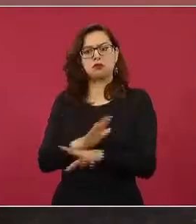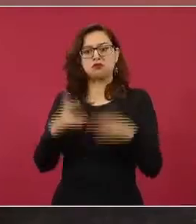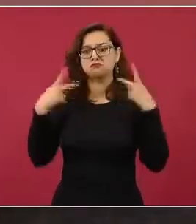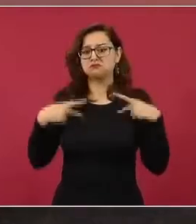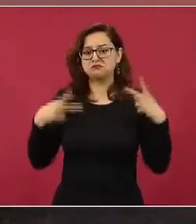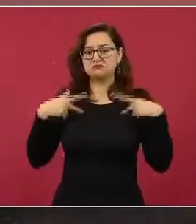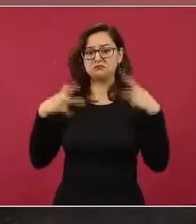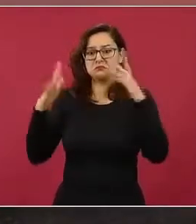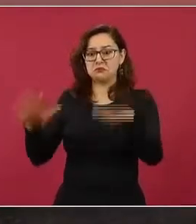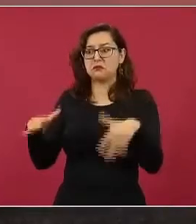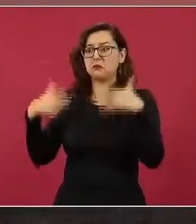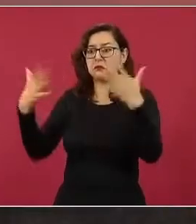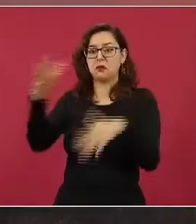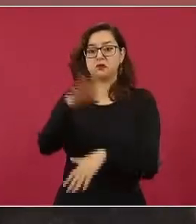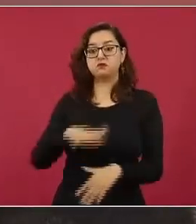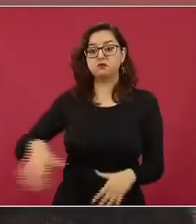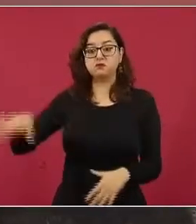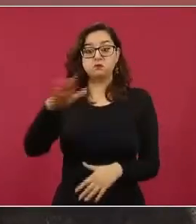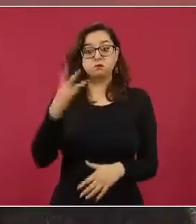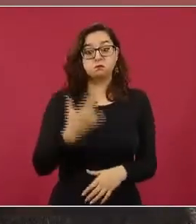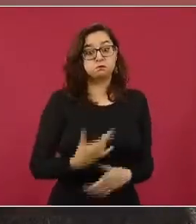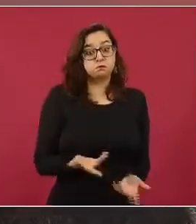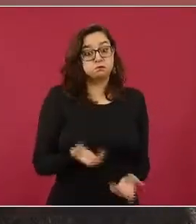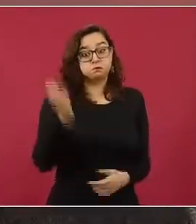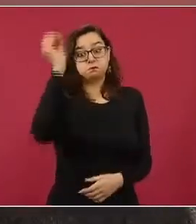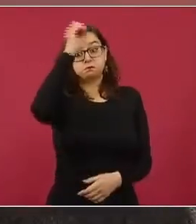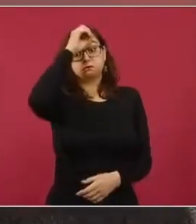sabía de qué se trataba.